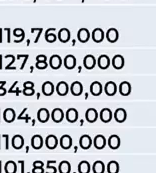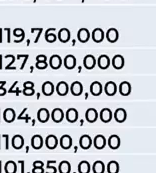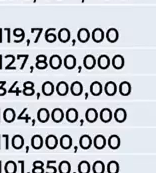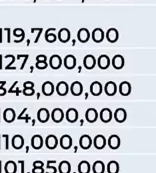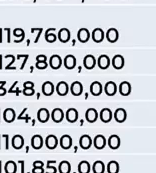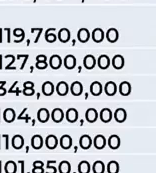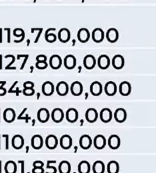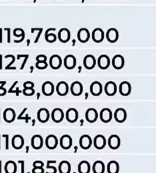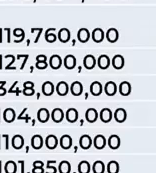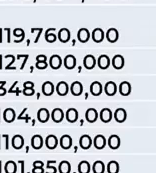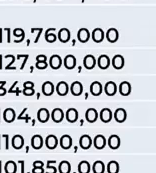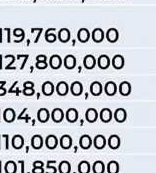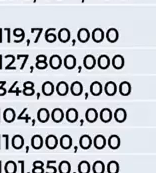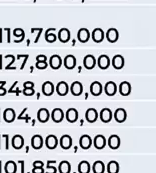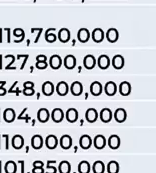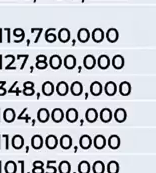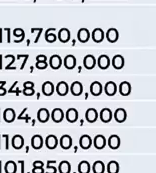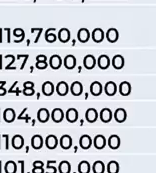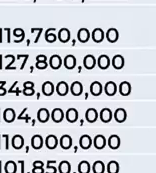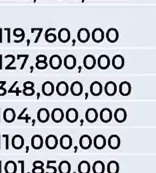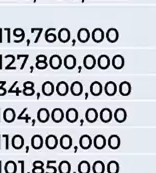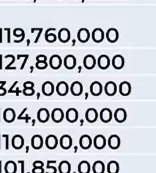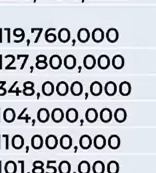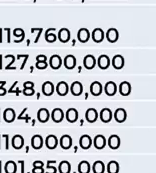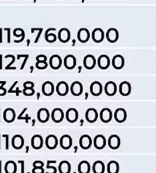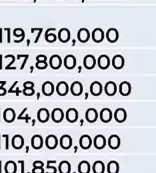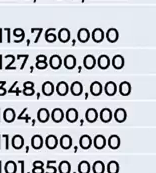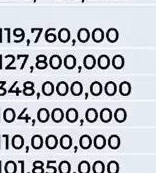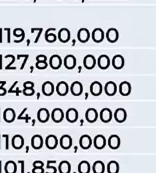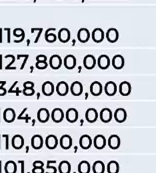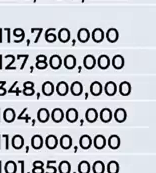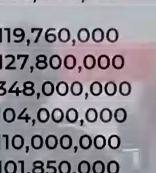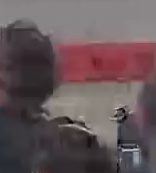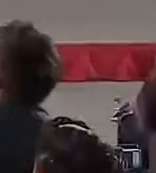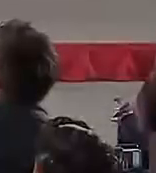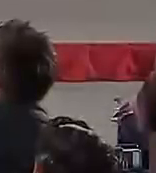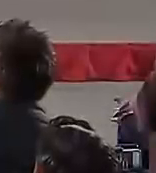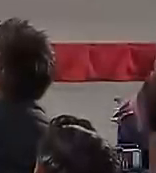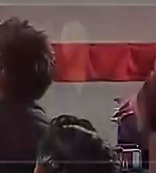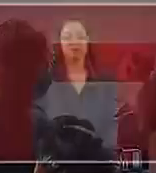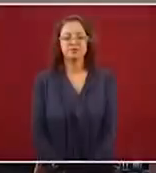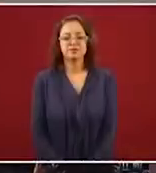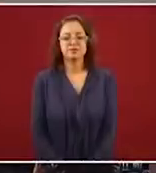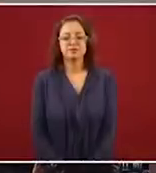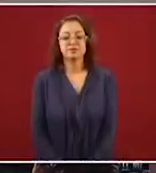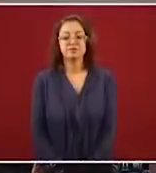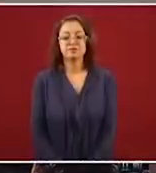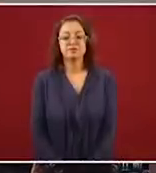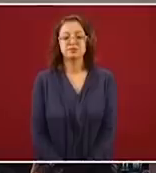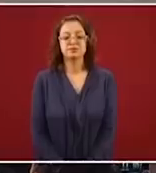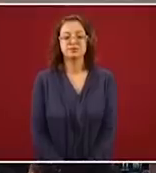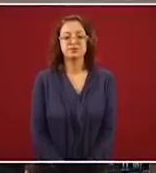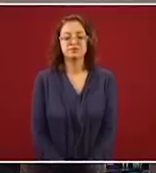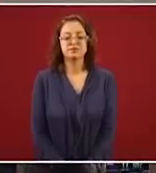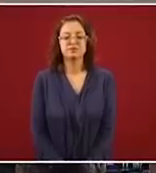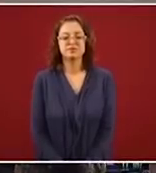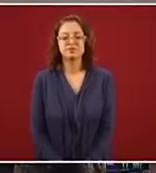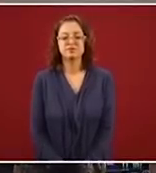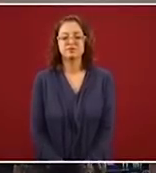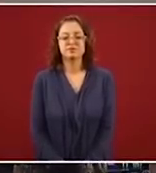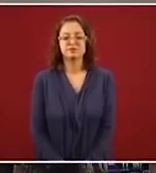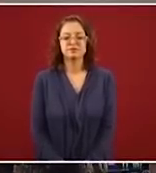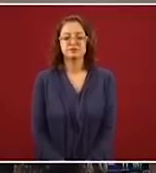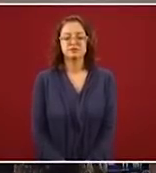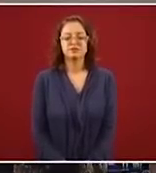Mastografía, 13. Camillas, 1000. Lámparas quirúrgicas,